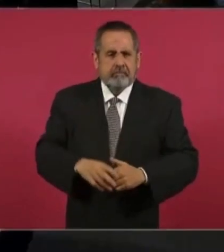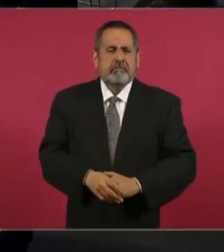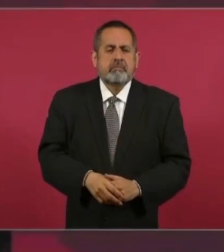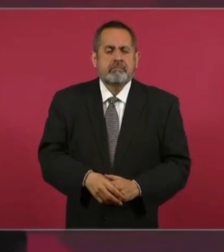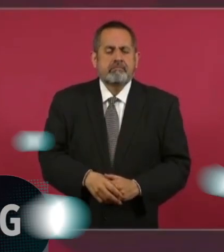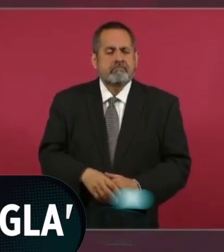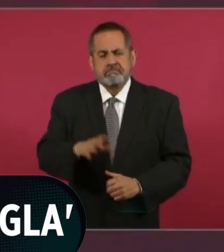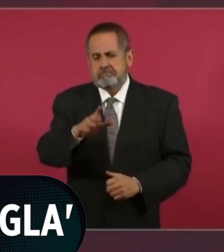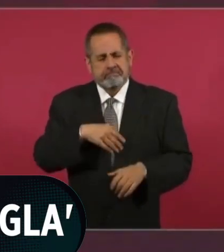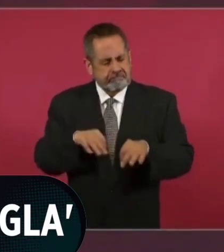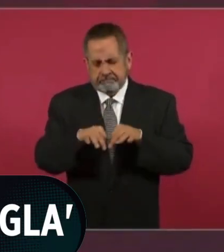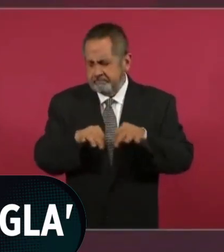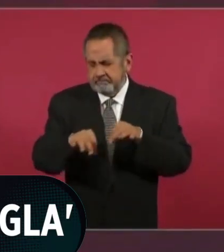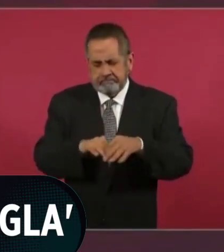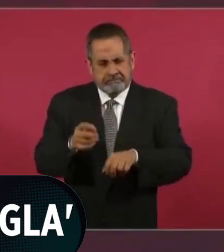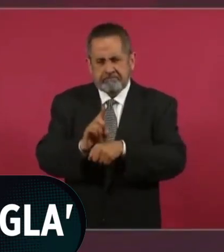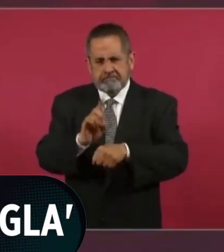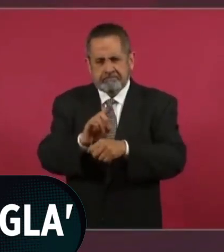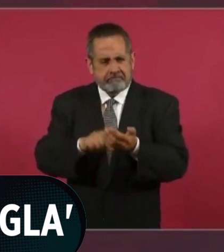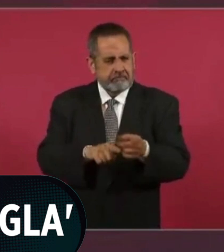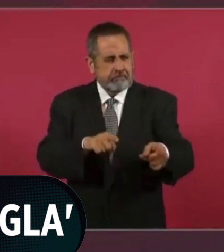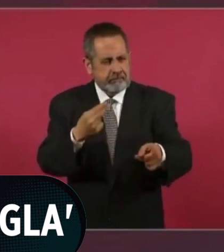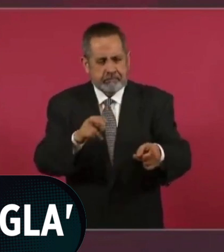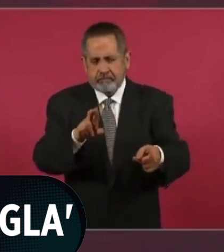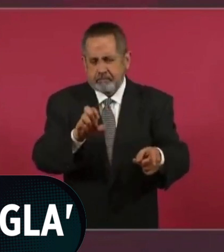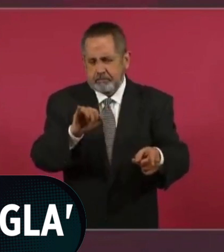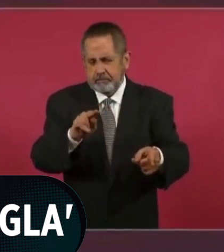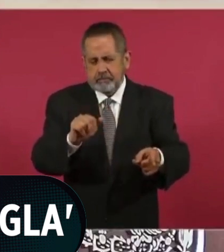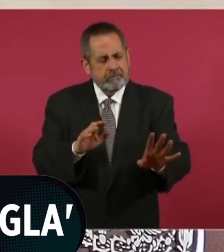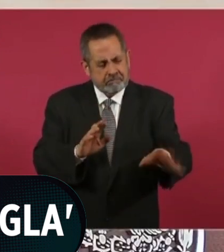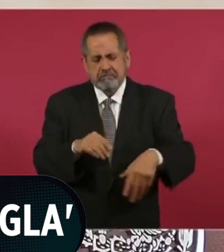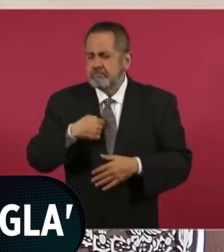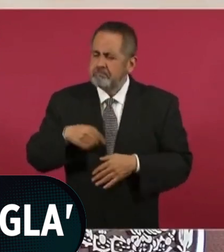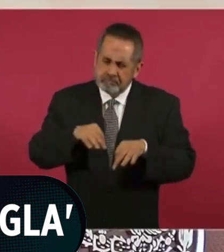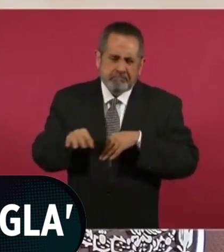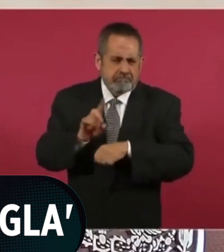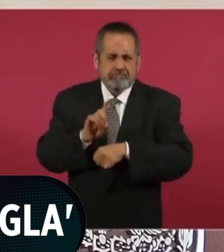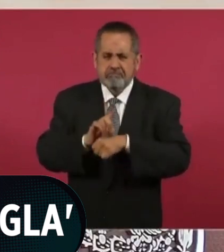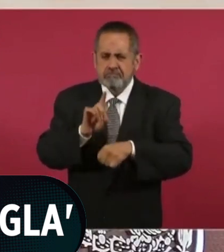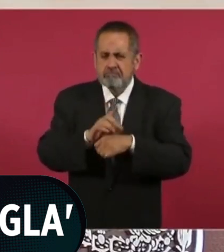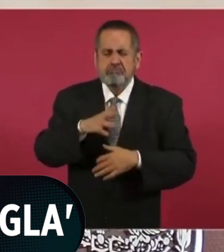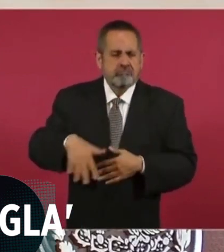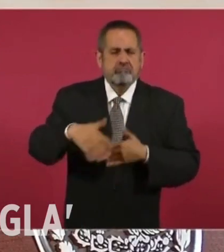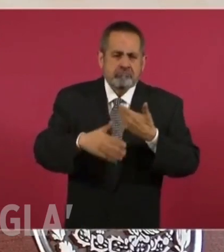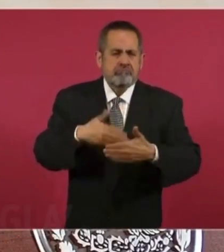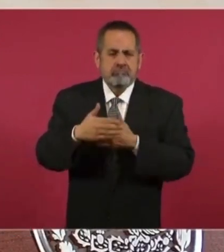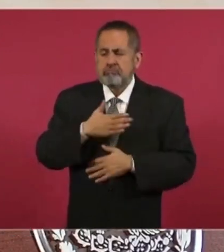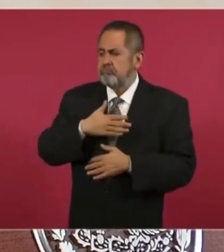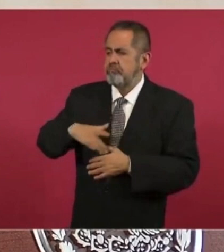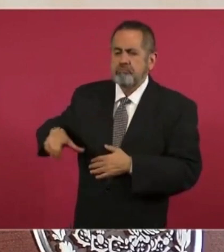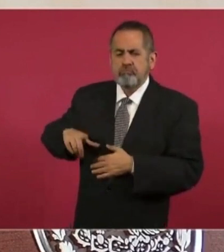Pues estamos trabajando todos los días en eso, para que el Estado cumpla con